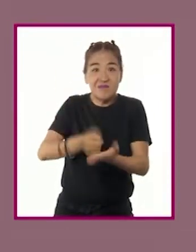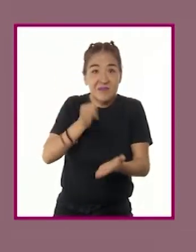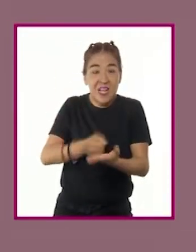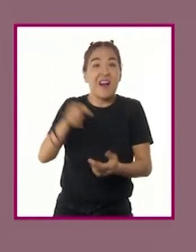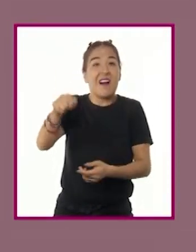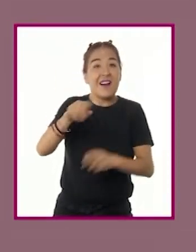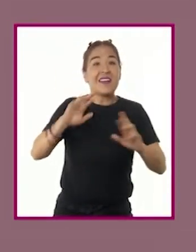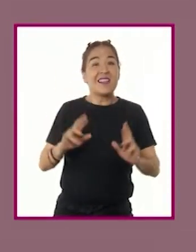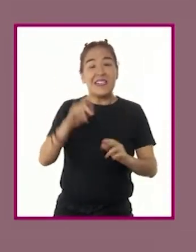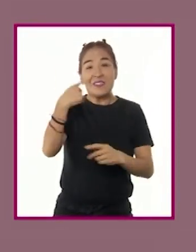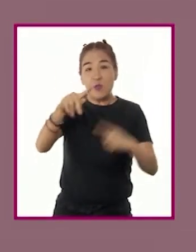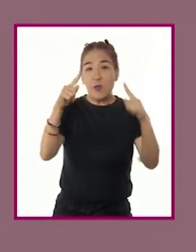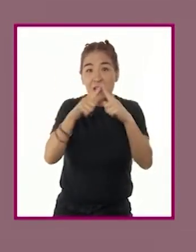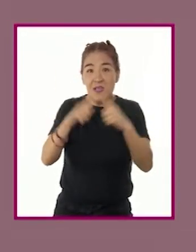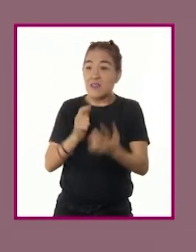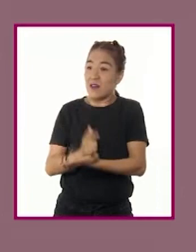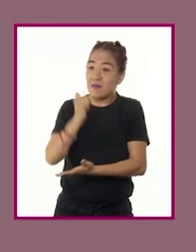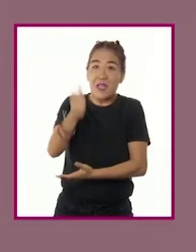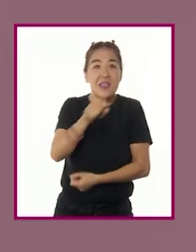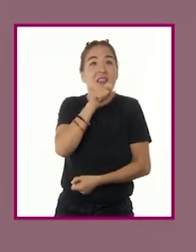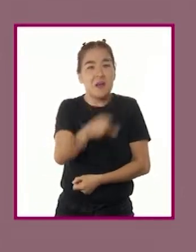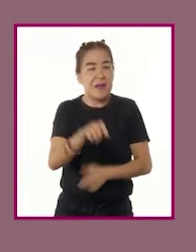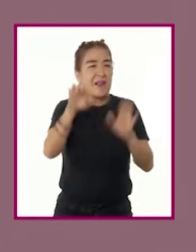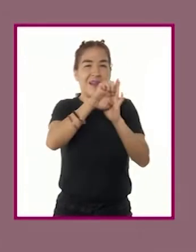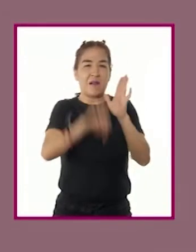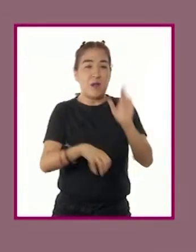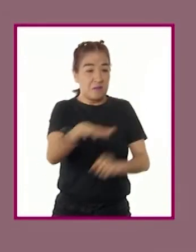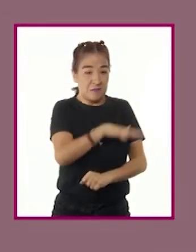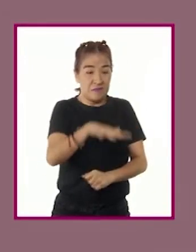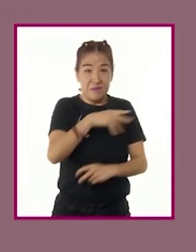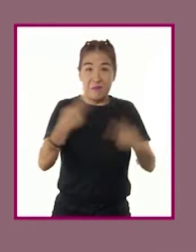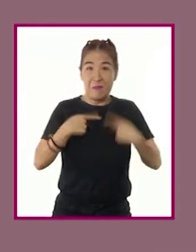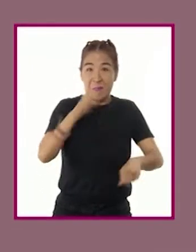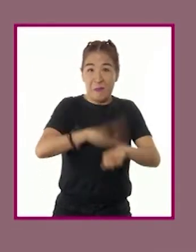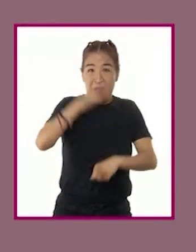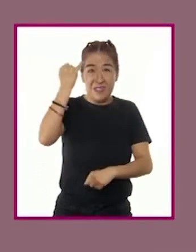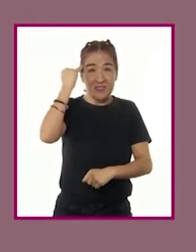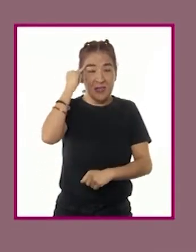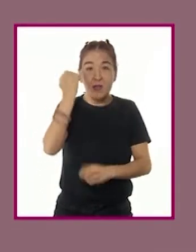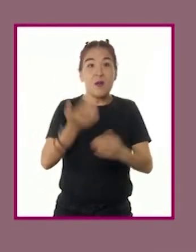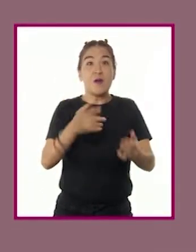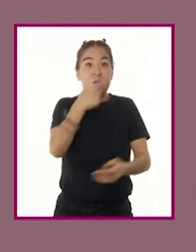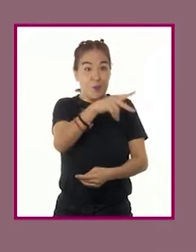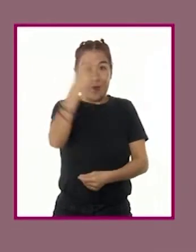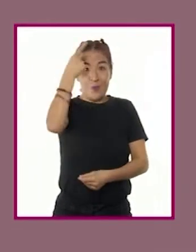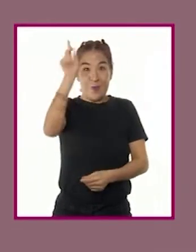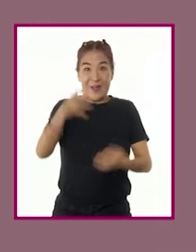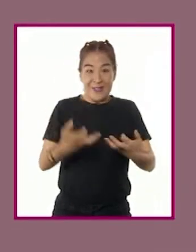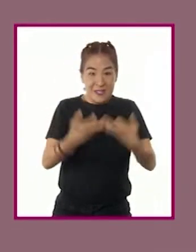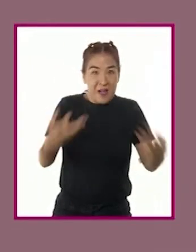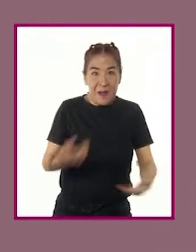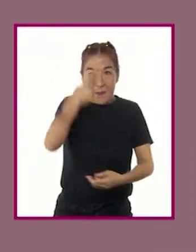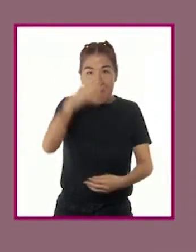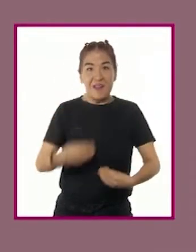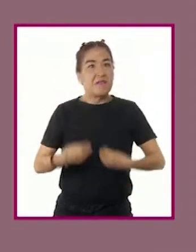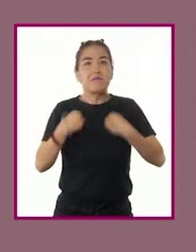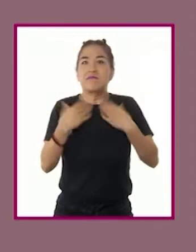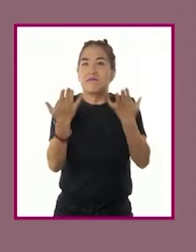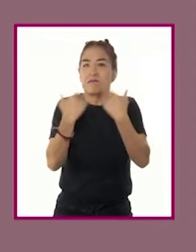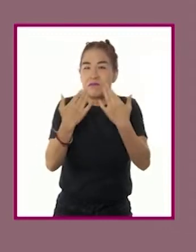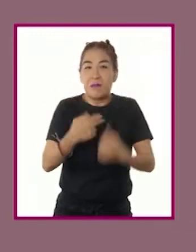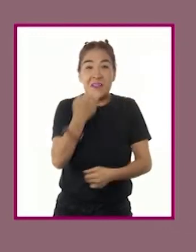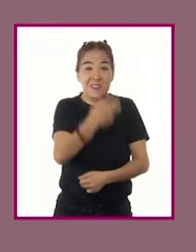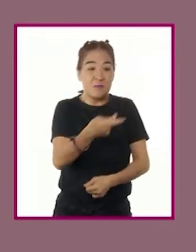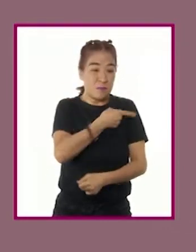a la iglesia. Por ejemplo, la mayoría de los indígenas no tenían tierras para subsistir, por lo que la pobreza,